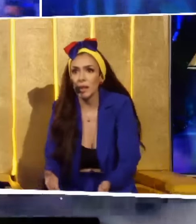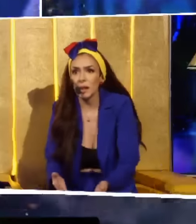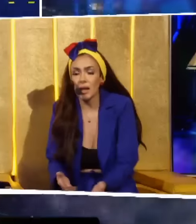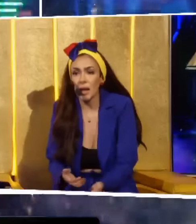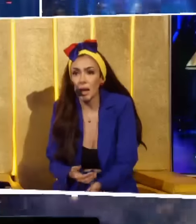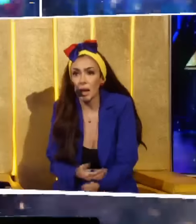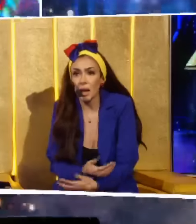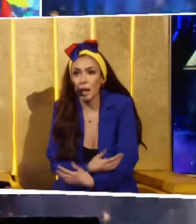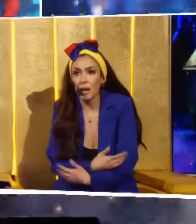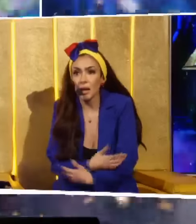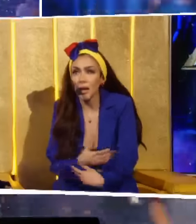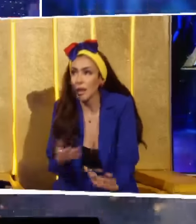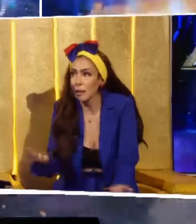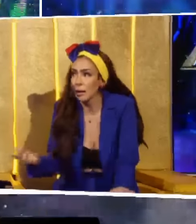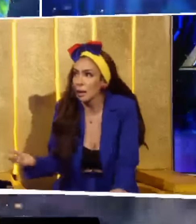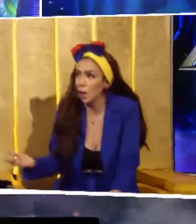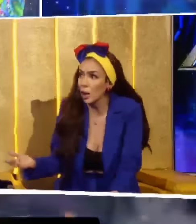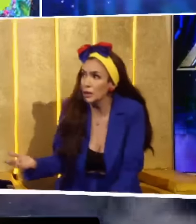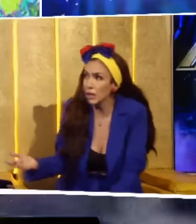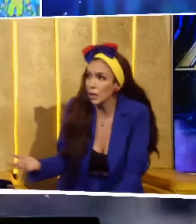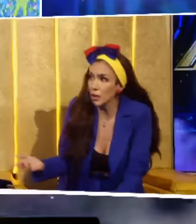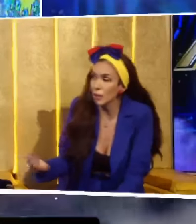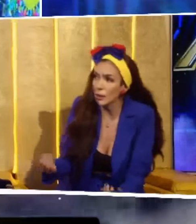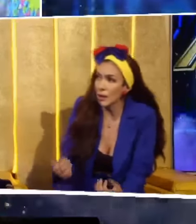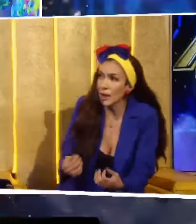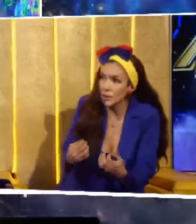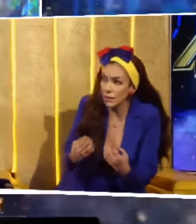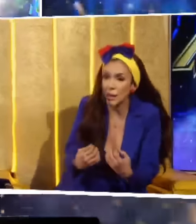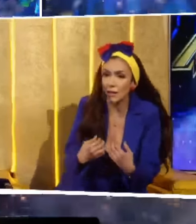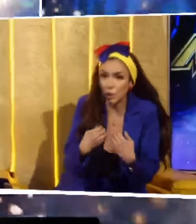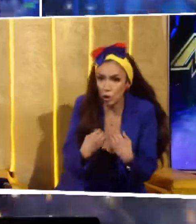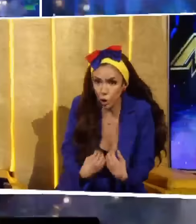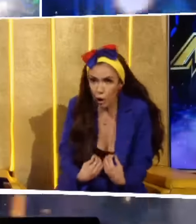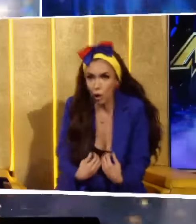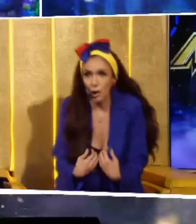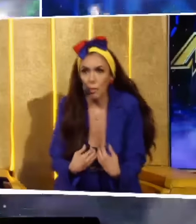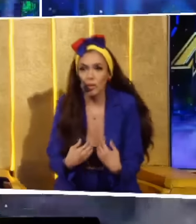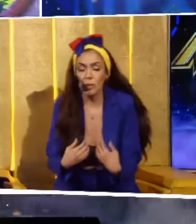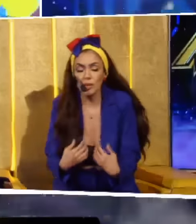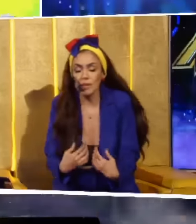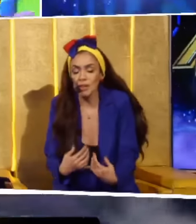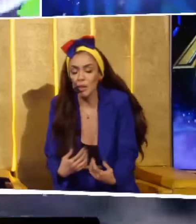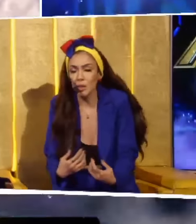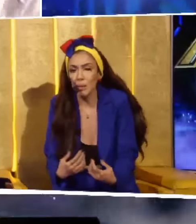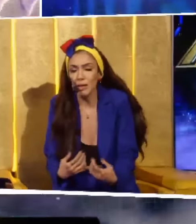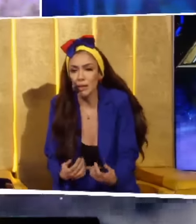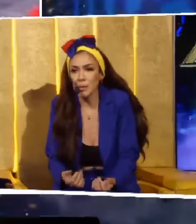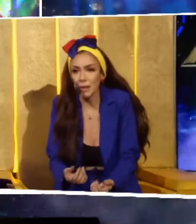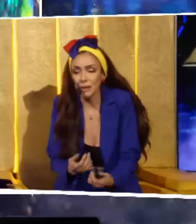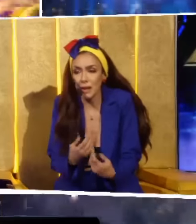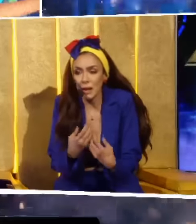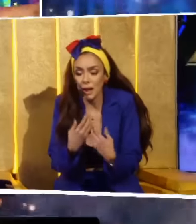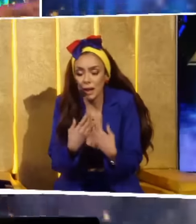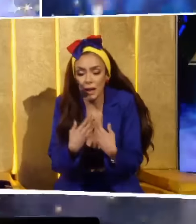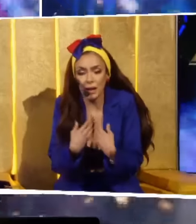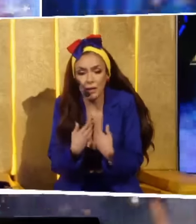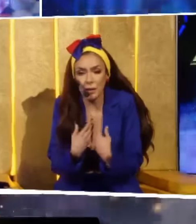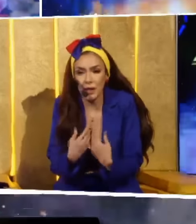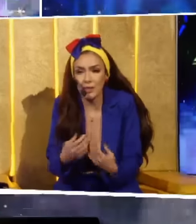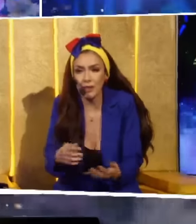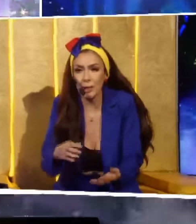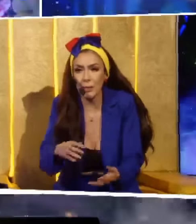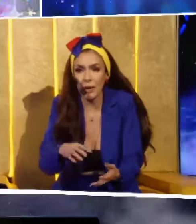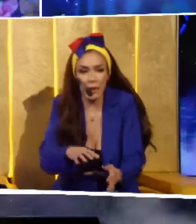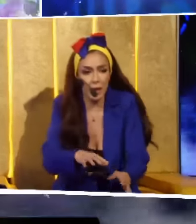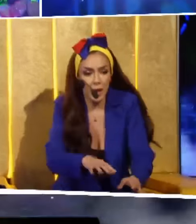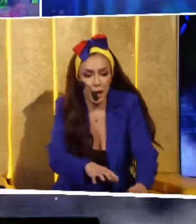flotando. Sí. Eso me dijo Jimmy. Increíble. No, en serio, realmente se notó. Yo decía, Dios mío, parecería que